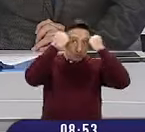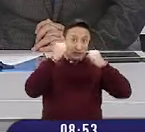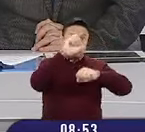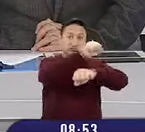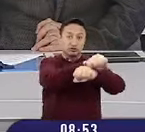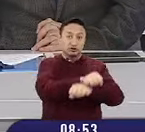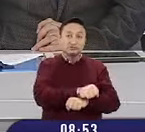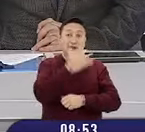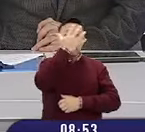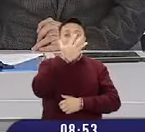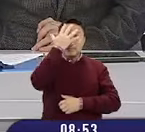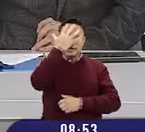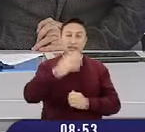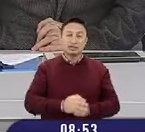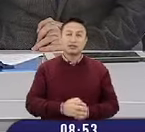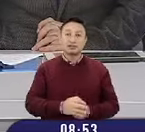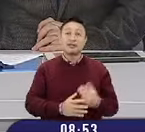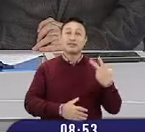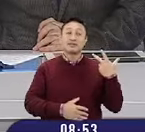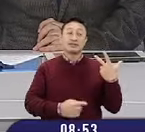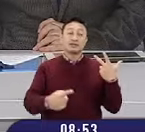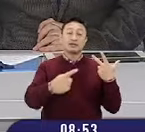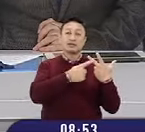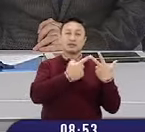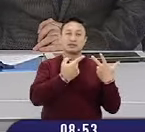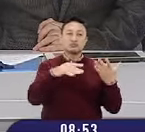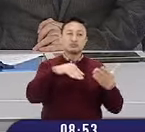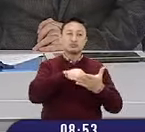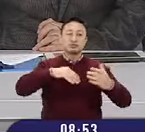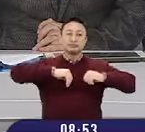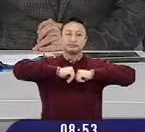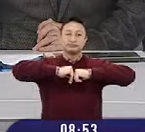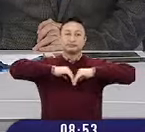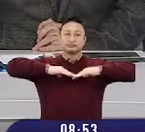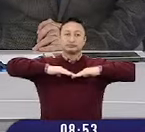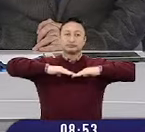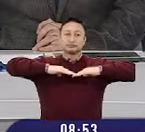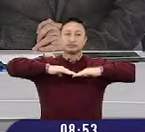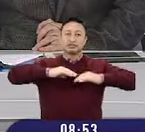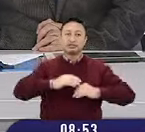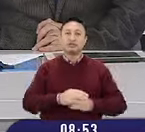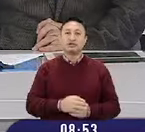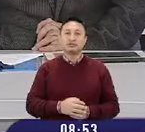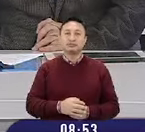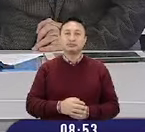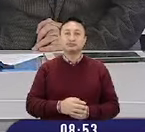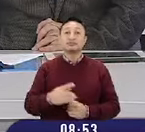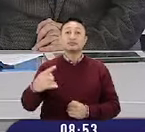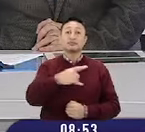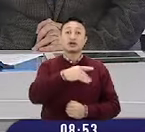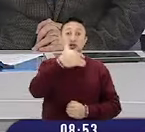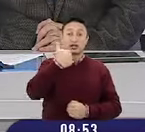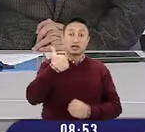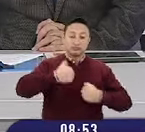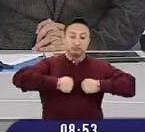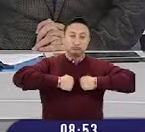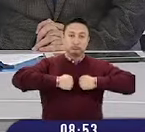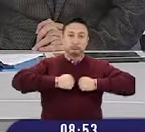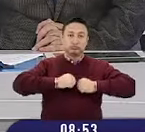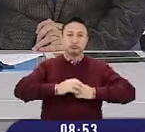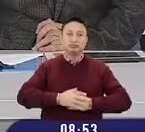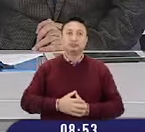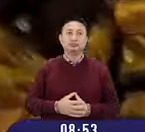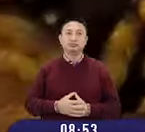detenidos en Esmeraldas, 3 de ellos sospechosos de extorsión. En su poder se encontró uniformes militares.